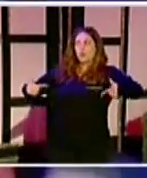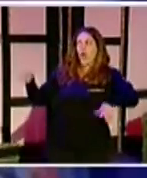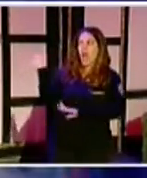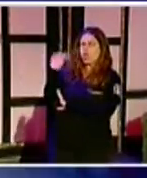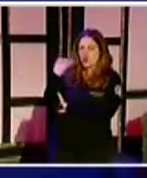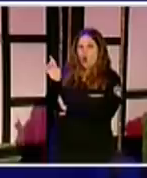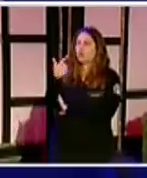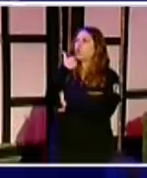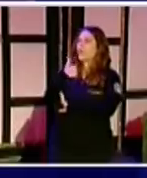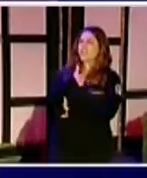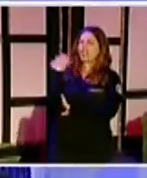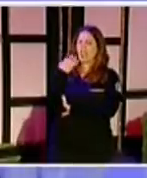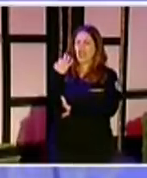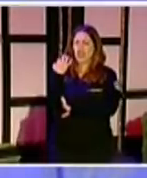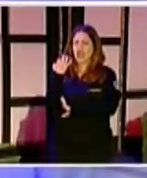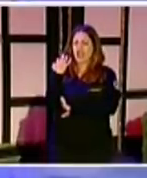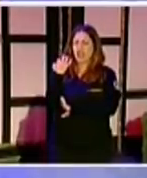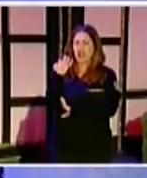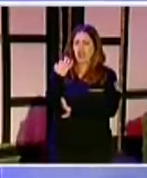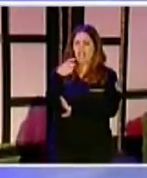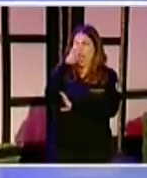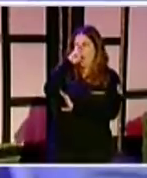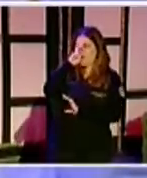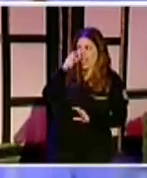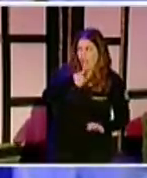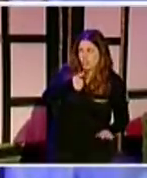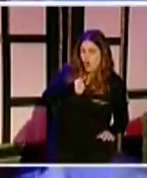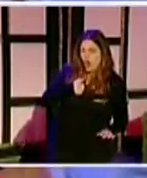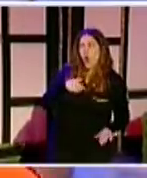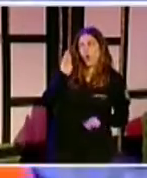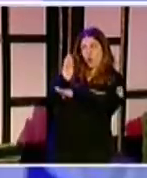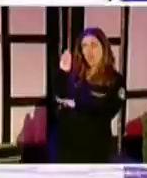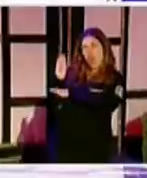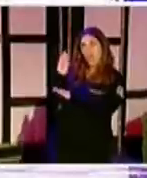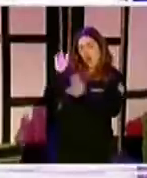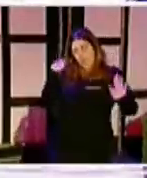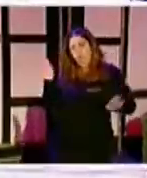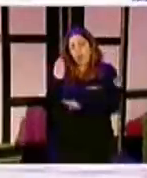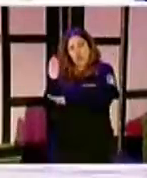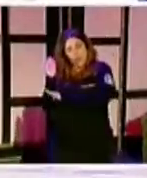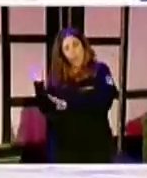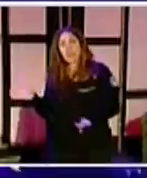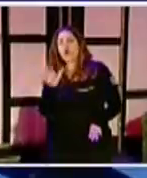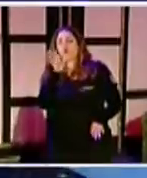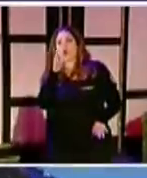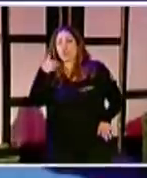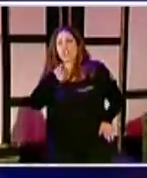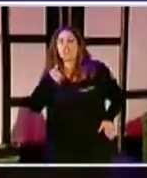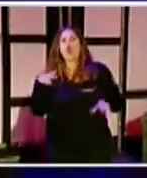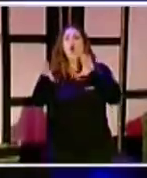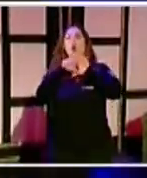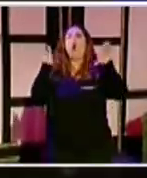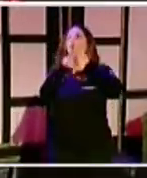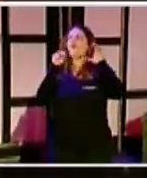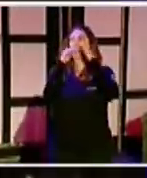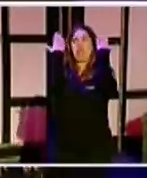me está llamando vieja a mí? Ándese con cuidado, pollillo, y no vaya por ese camino, ¿eh? Porque le meto un vídeo en el Facebook que le dejo, mire, lo dejo